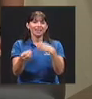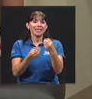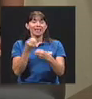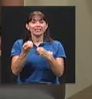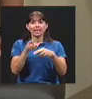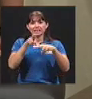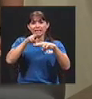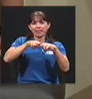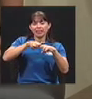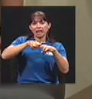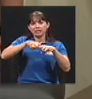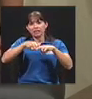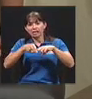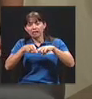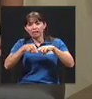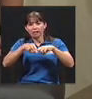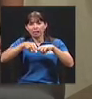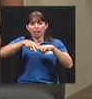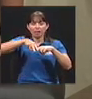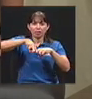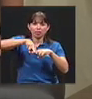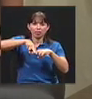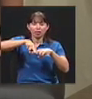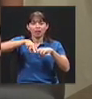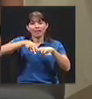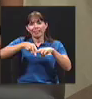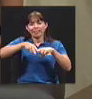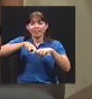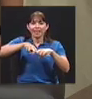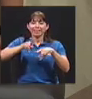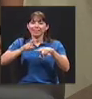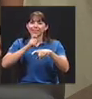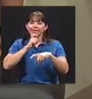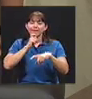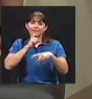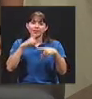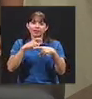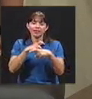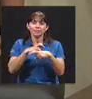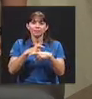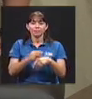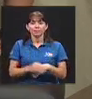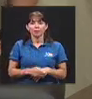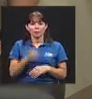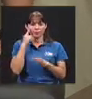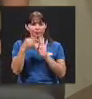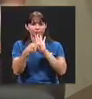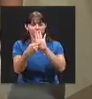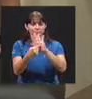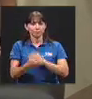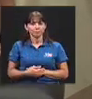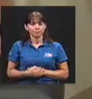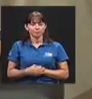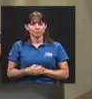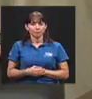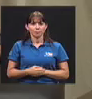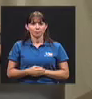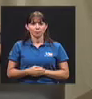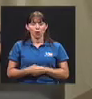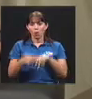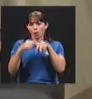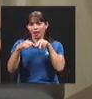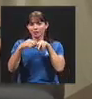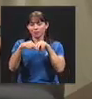sobre una nalga y extender los pies hacia un lado o hacia el otro. La otra postura, cruzar las